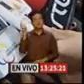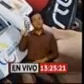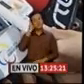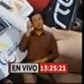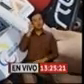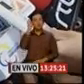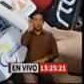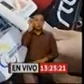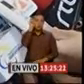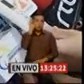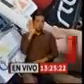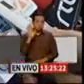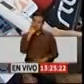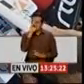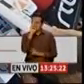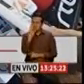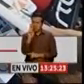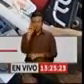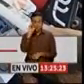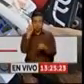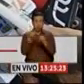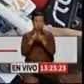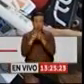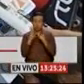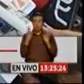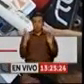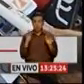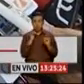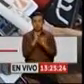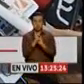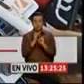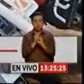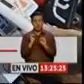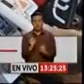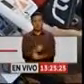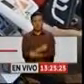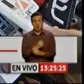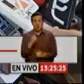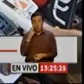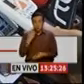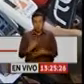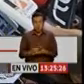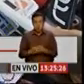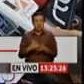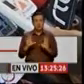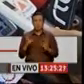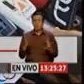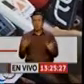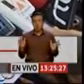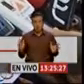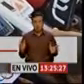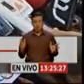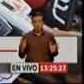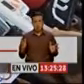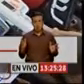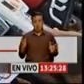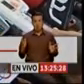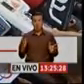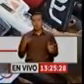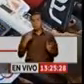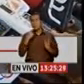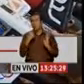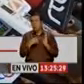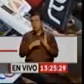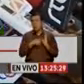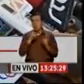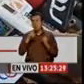son opiniones de respetable aunque no las comparto de distintas instituciones no se ha presentado una sola prueba de que la utilización del error inexcusable haya